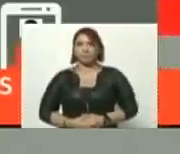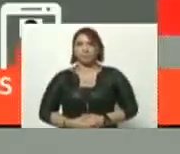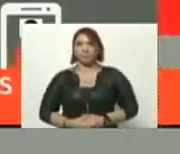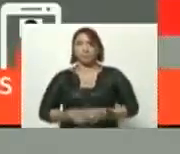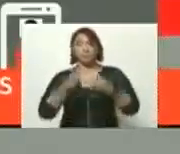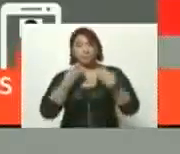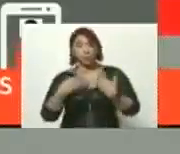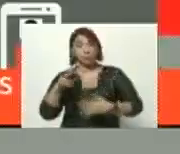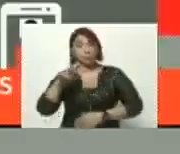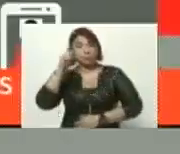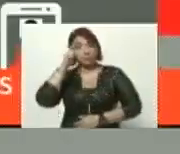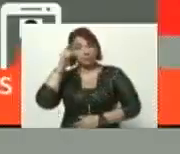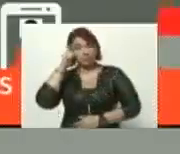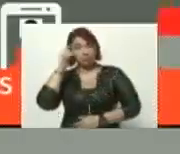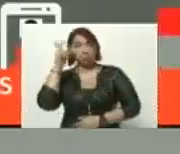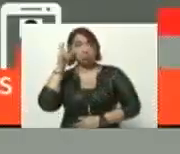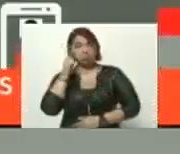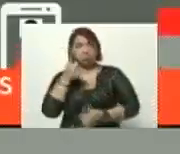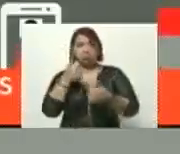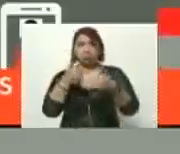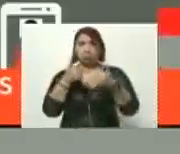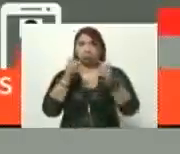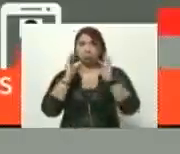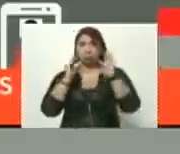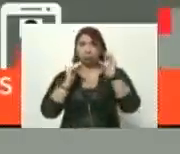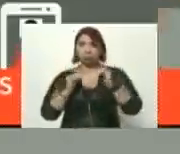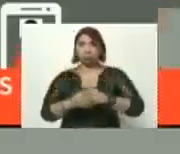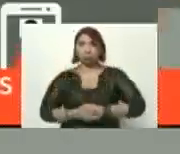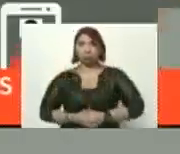Bueno, Vanessa, he escuchado muy atento